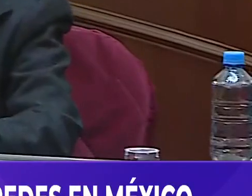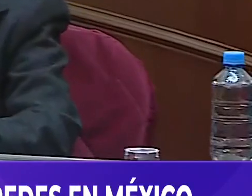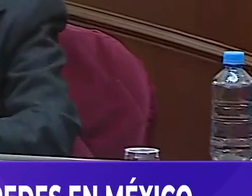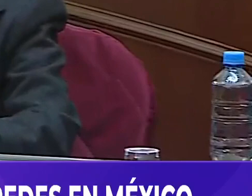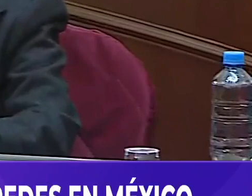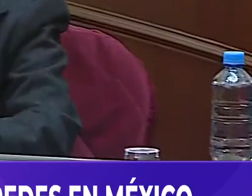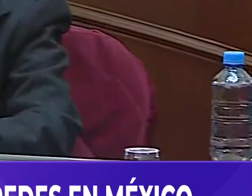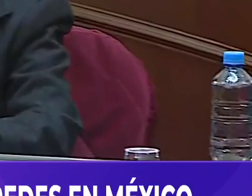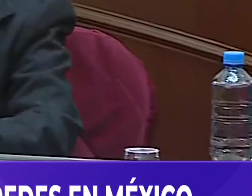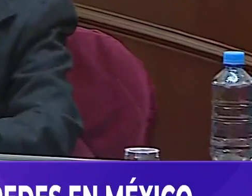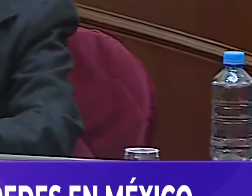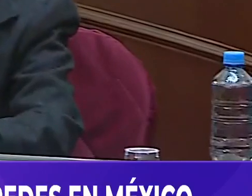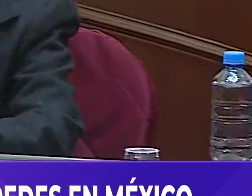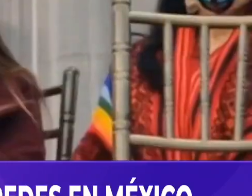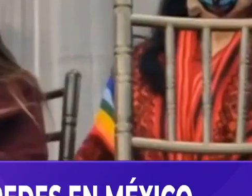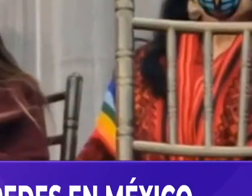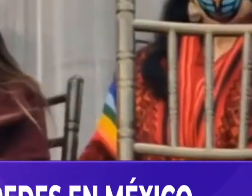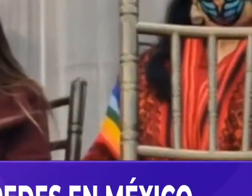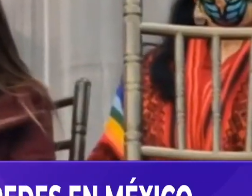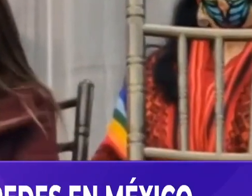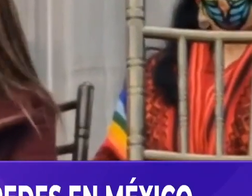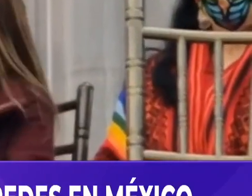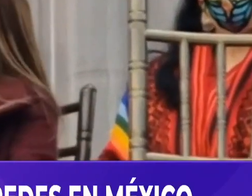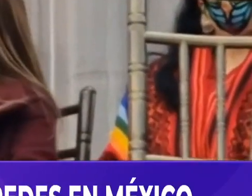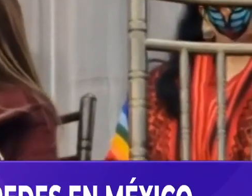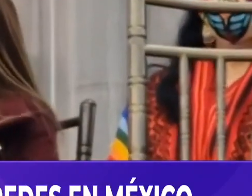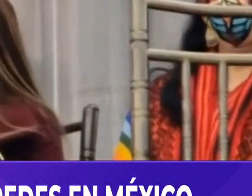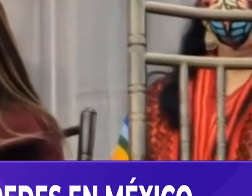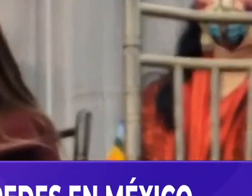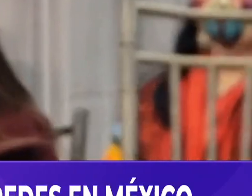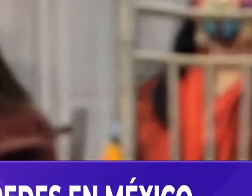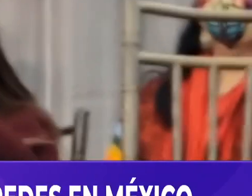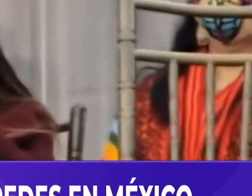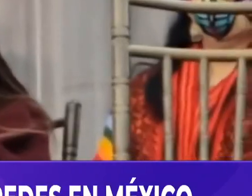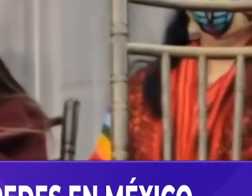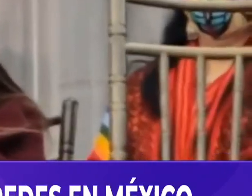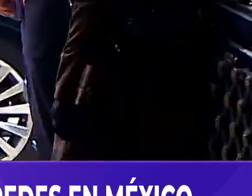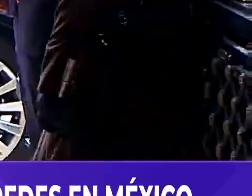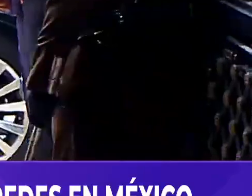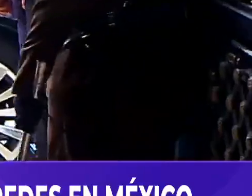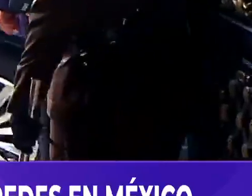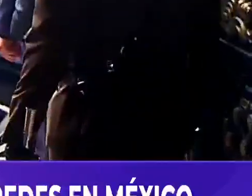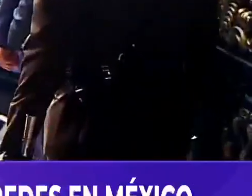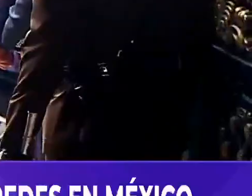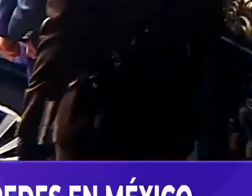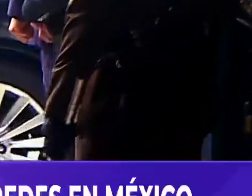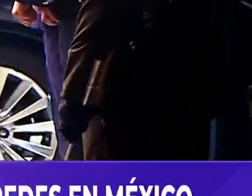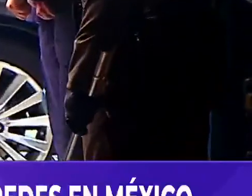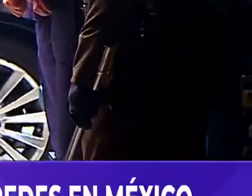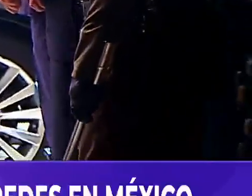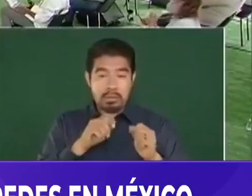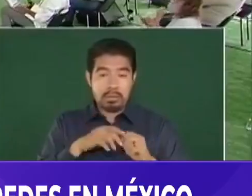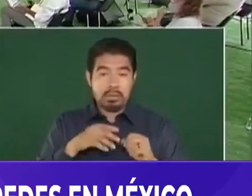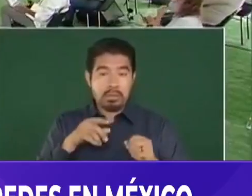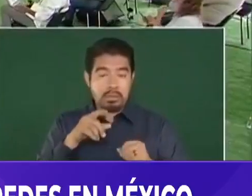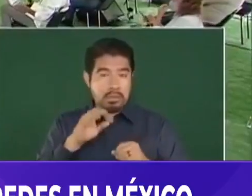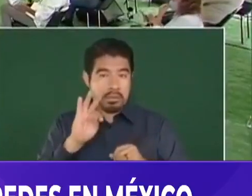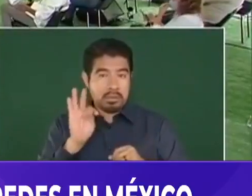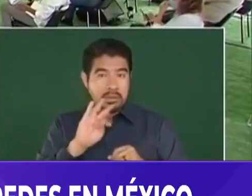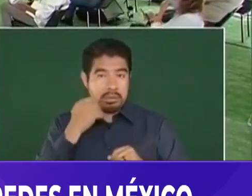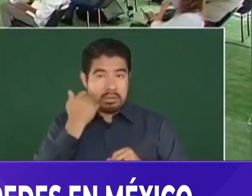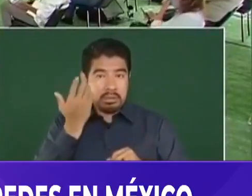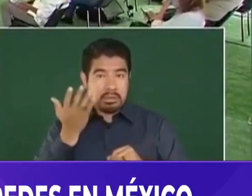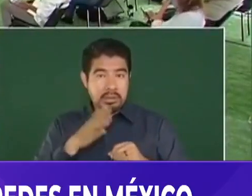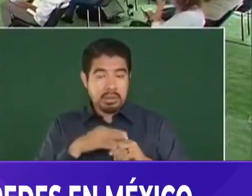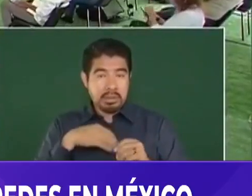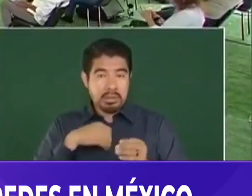integrar una organización criminal. Sobre la posibilidad de que Paredes sea extraditada, dijo lo siguiente. Pues habría